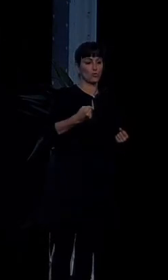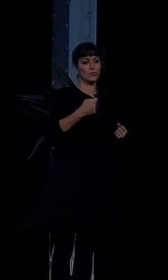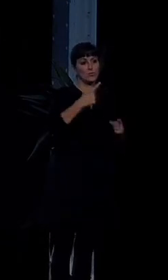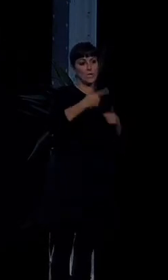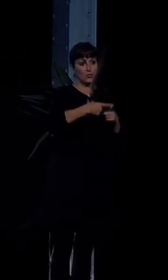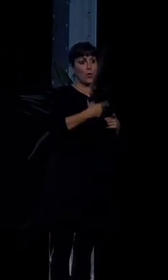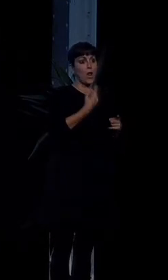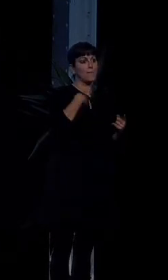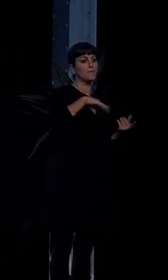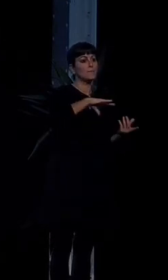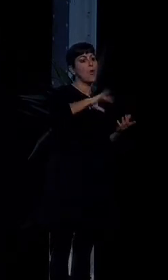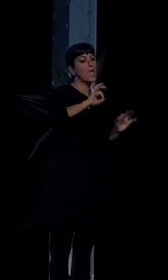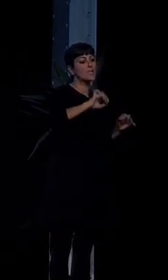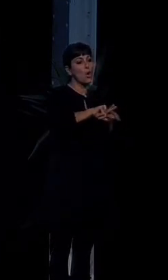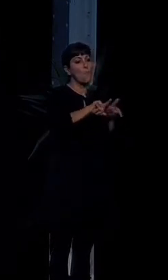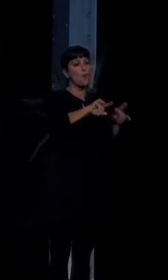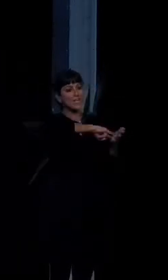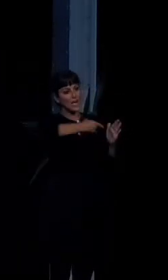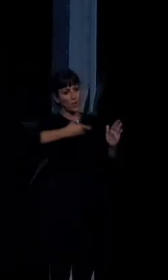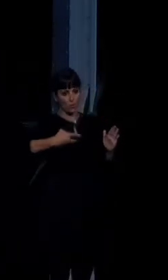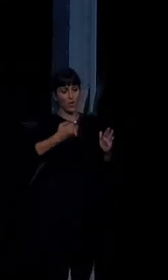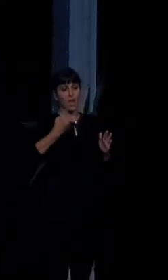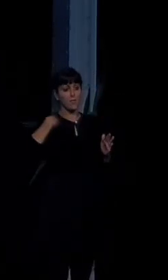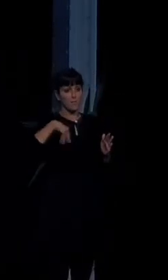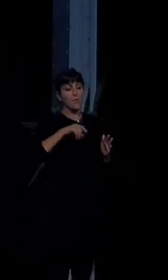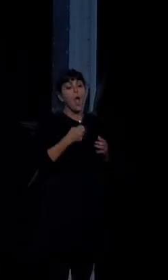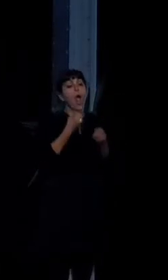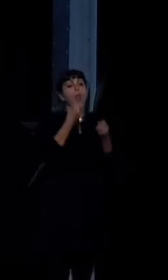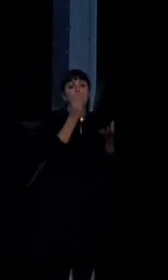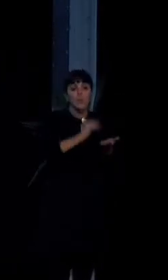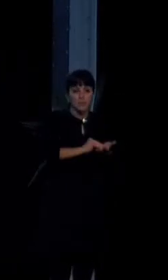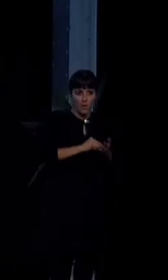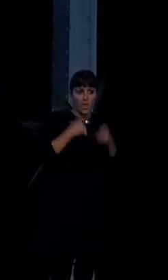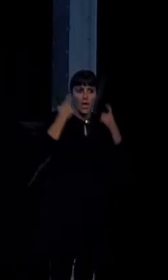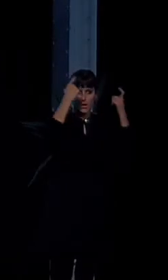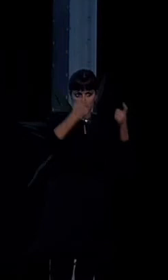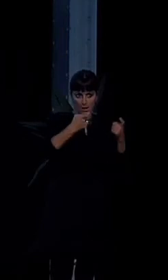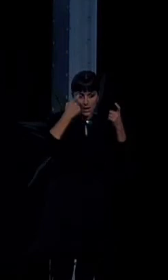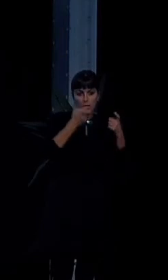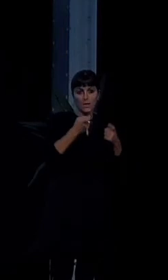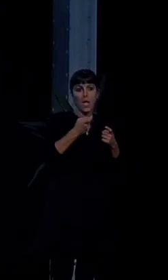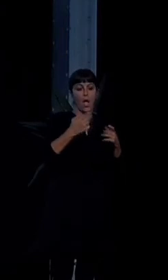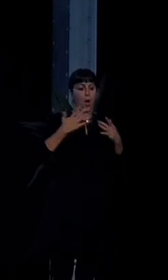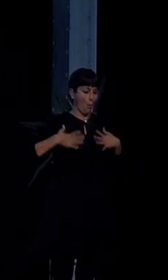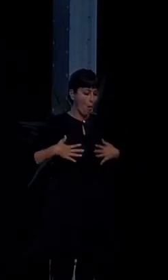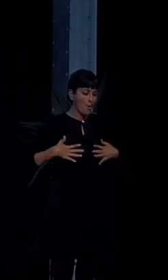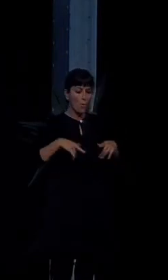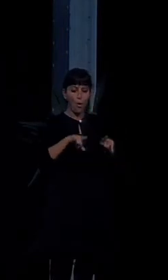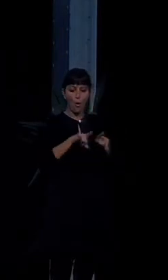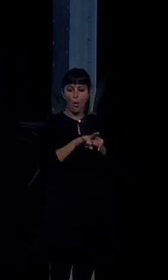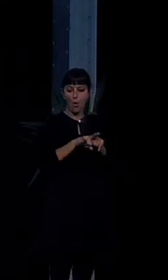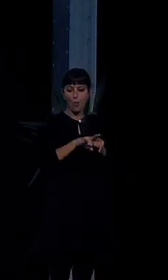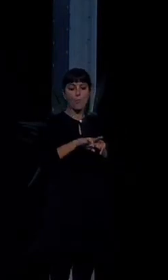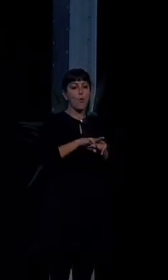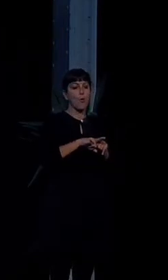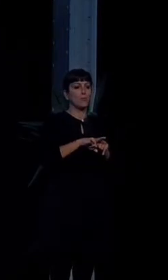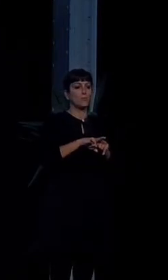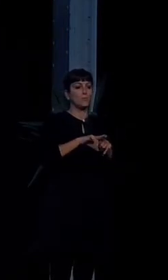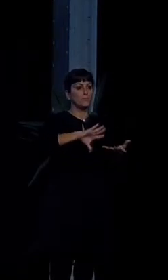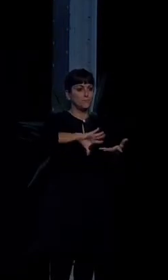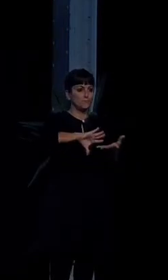que intenta, a veces lo logra, docilizar el cuerpo de las mujeres, que es lo que llama las disciplinas,